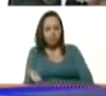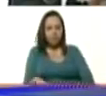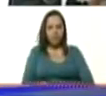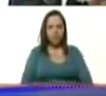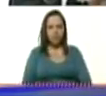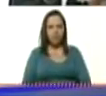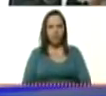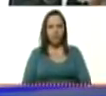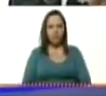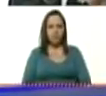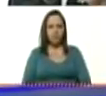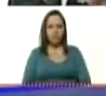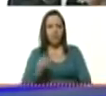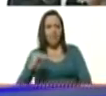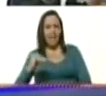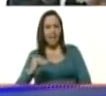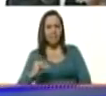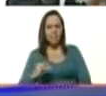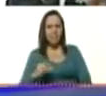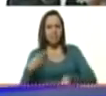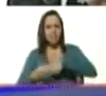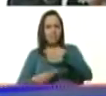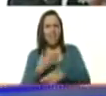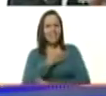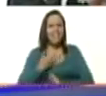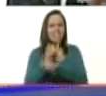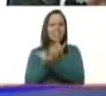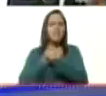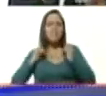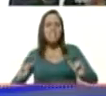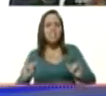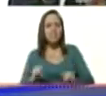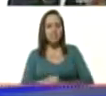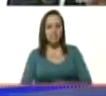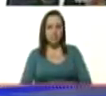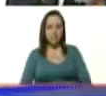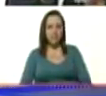Y al que es rebelde y quiere ser independiente,